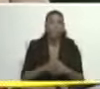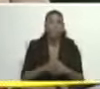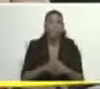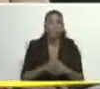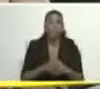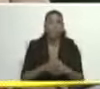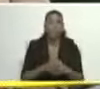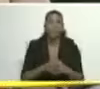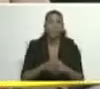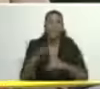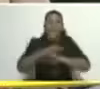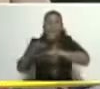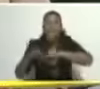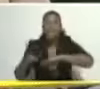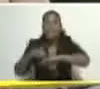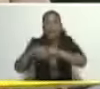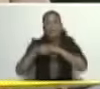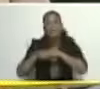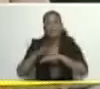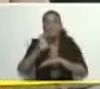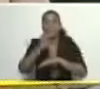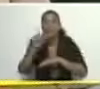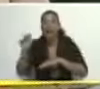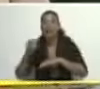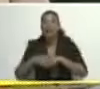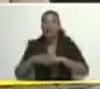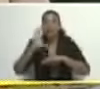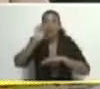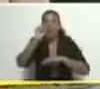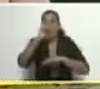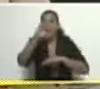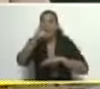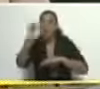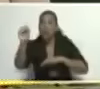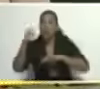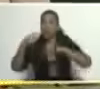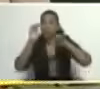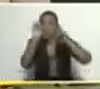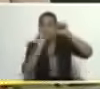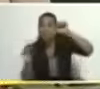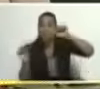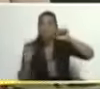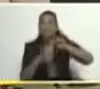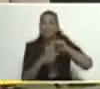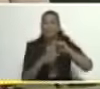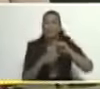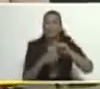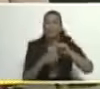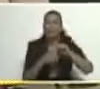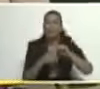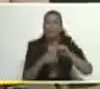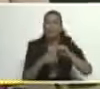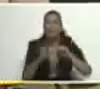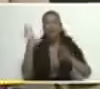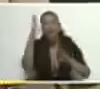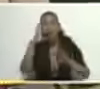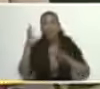Las Islas Británicas, los Caicos. La Guyana